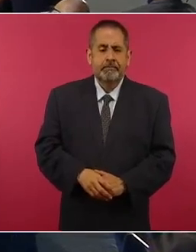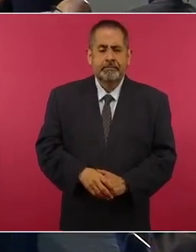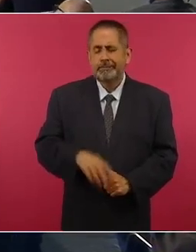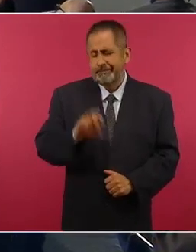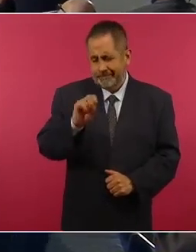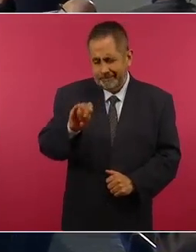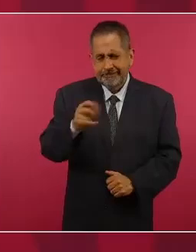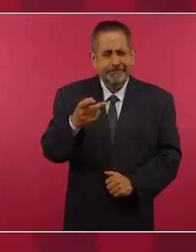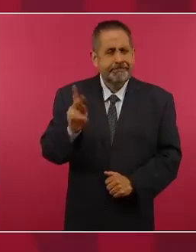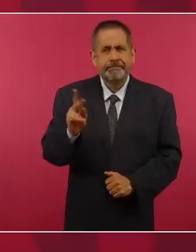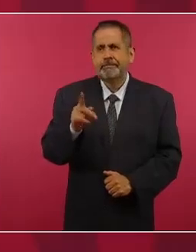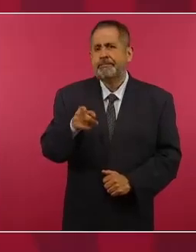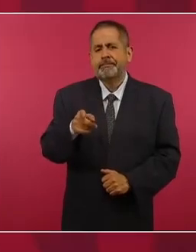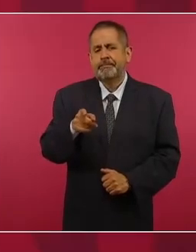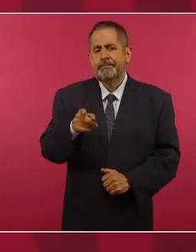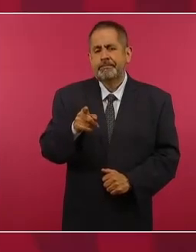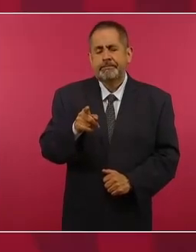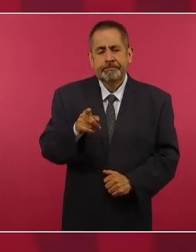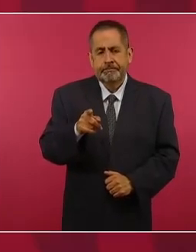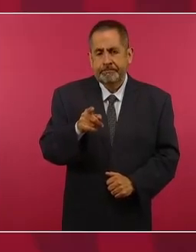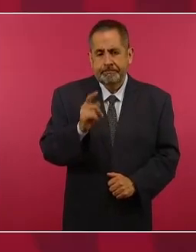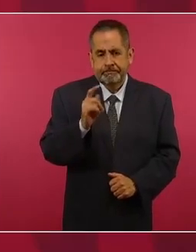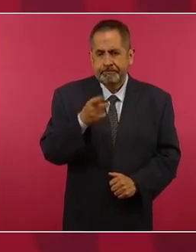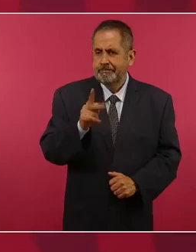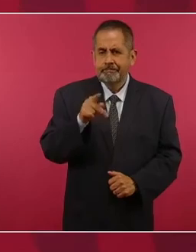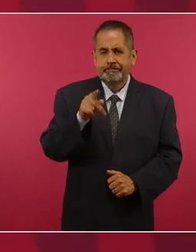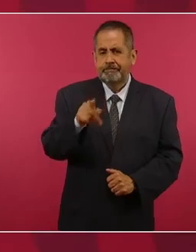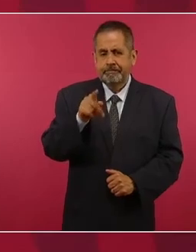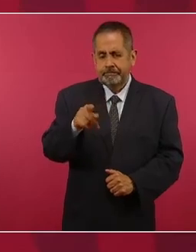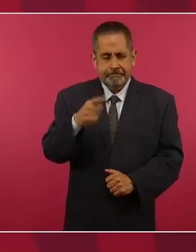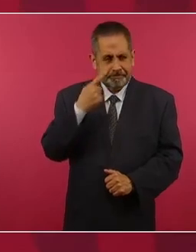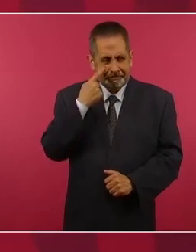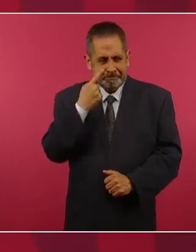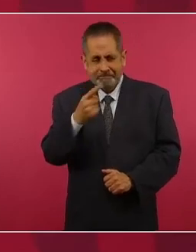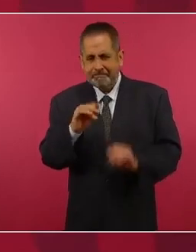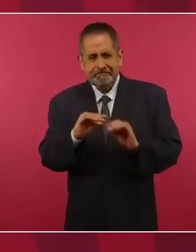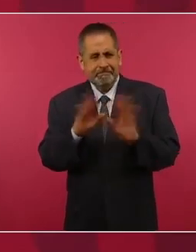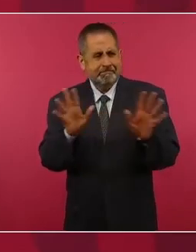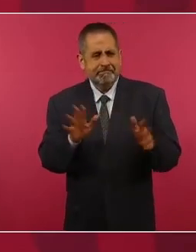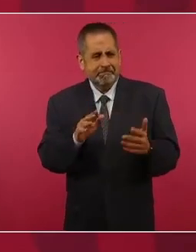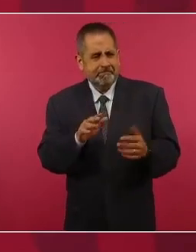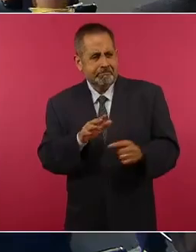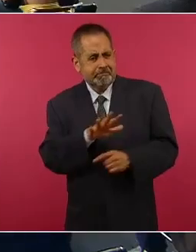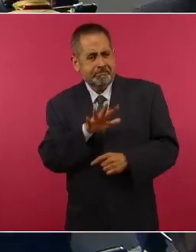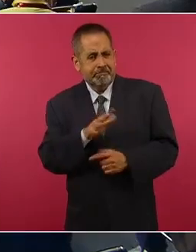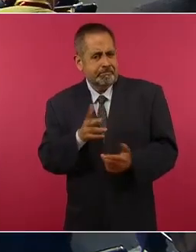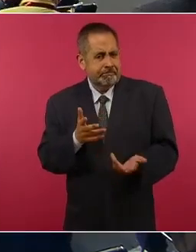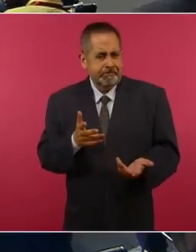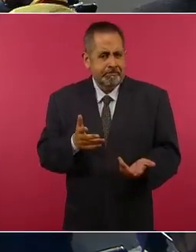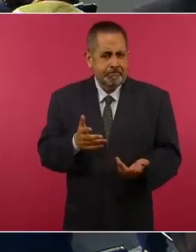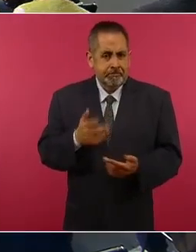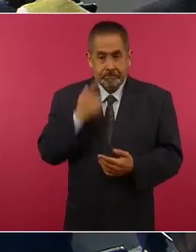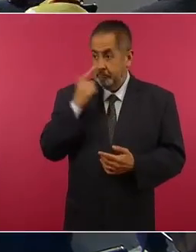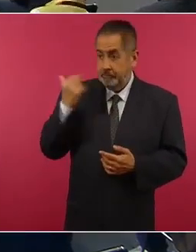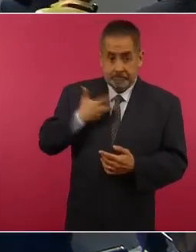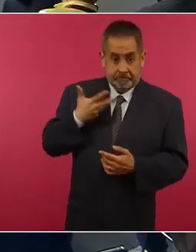pero es evidente lo que la